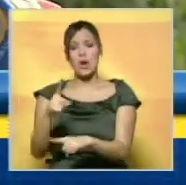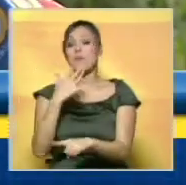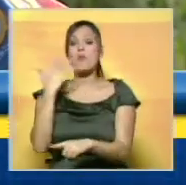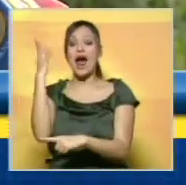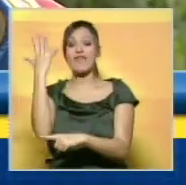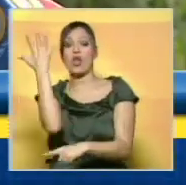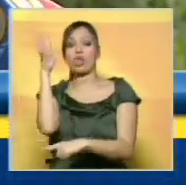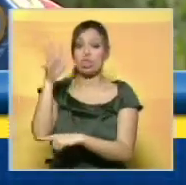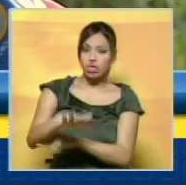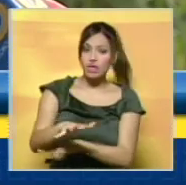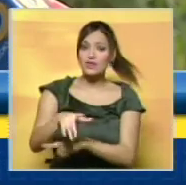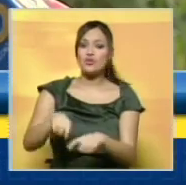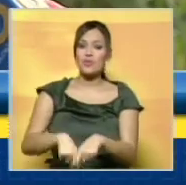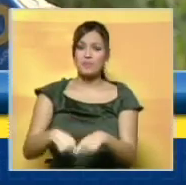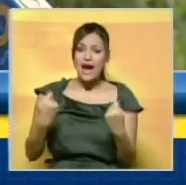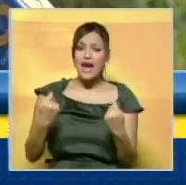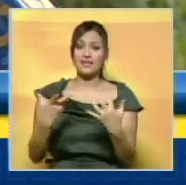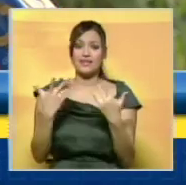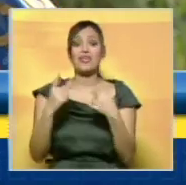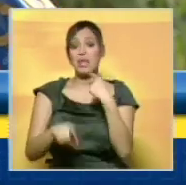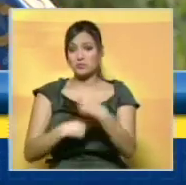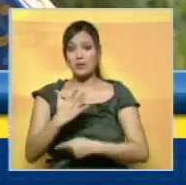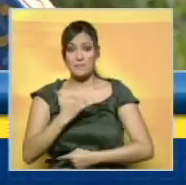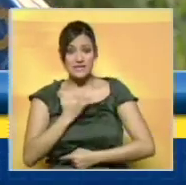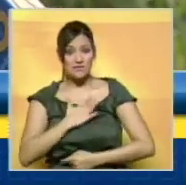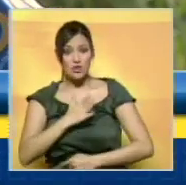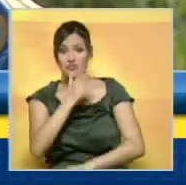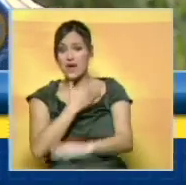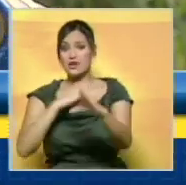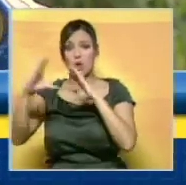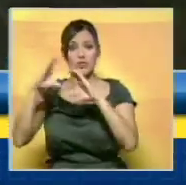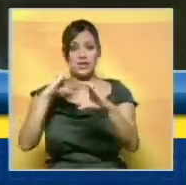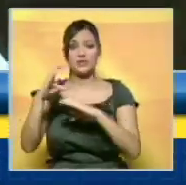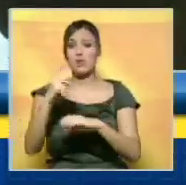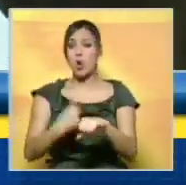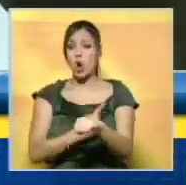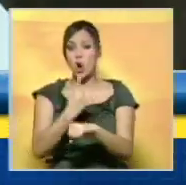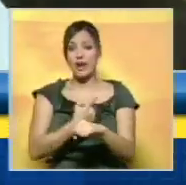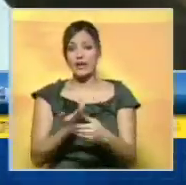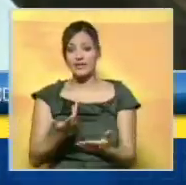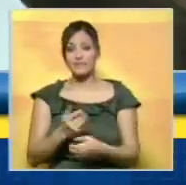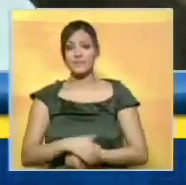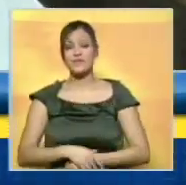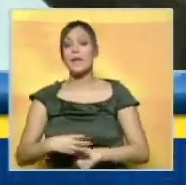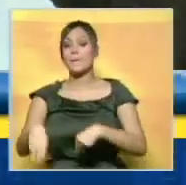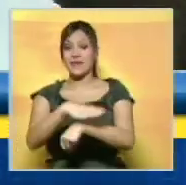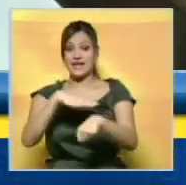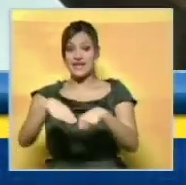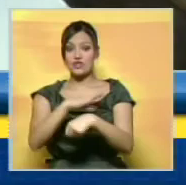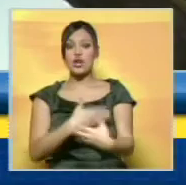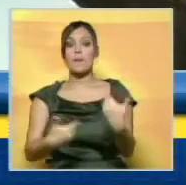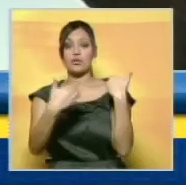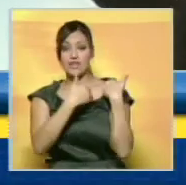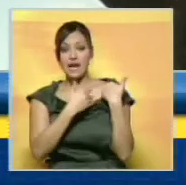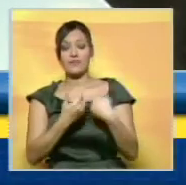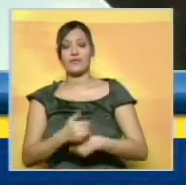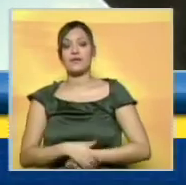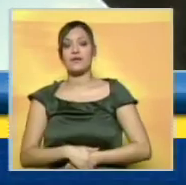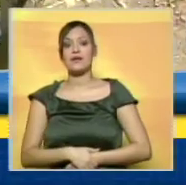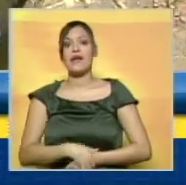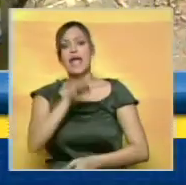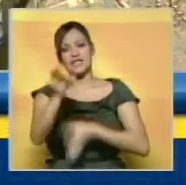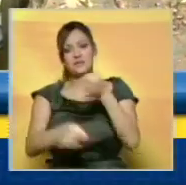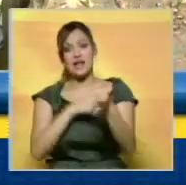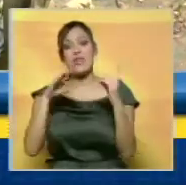árbol, las guayas se parten y quedamos incomunicados más de unas horas. El ministro de Transporte Terrestre, Jaime Eltrude, informó